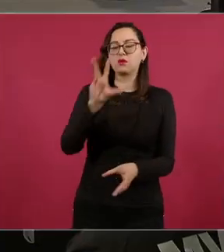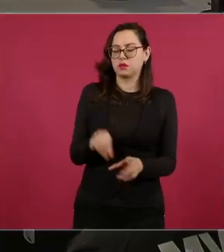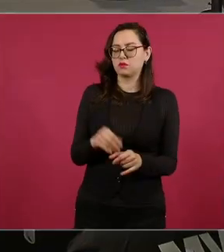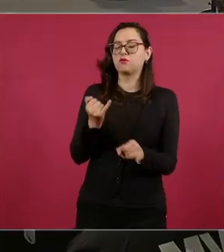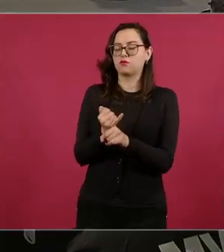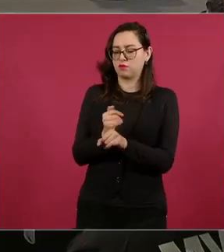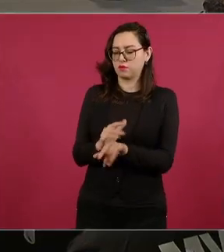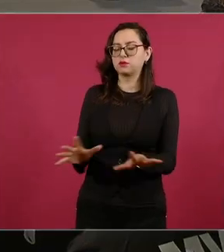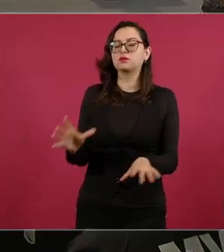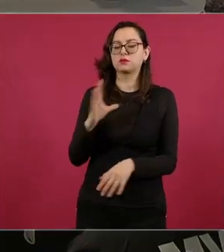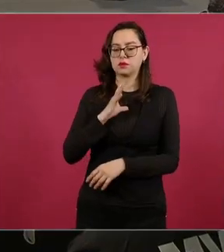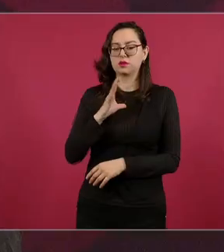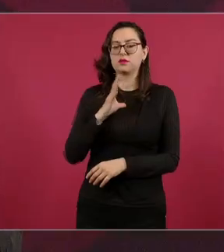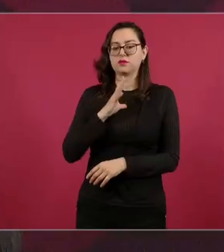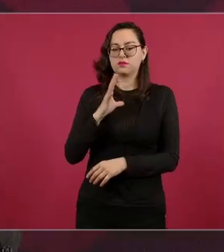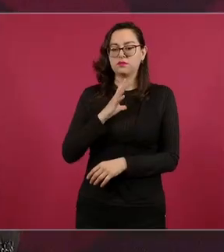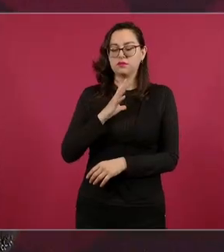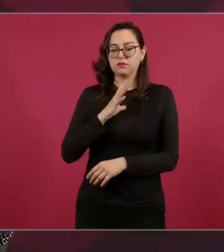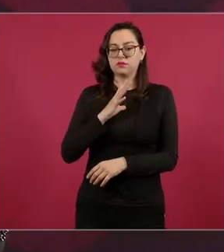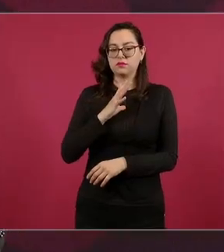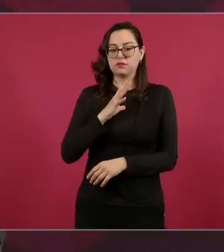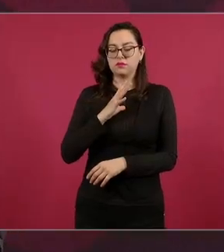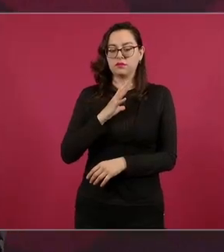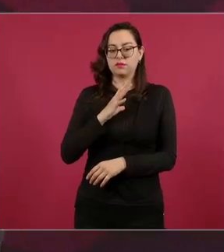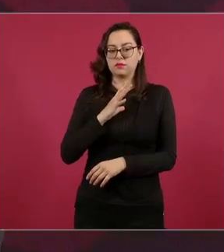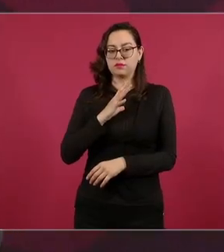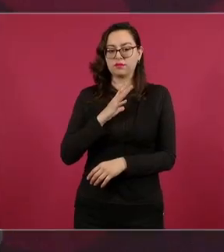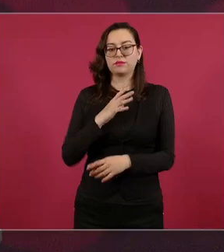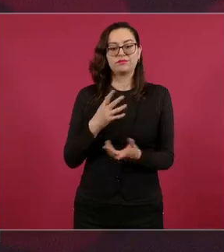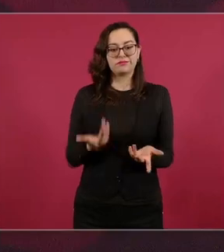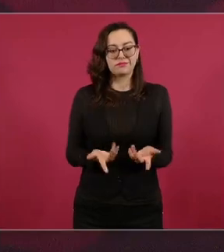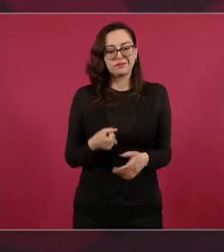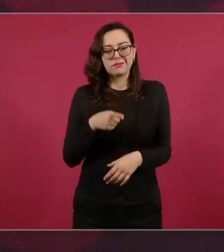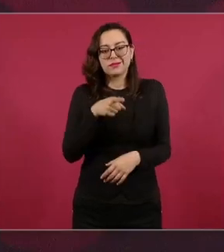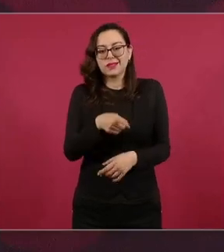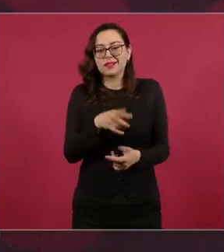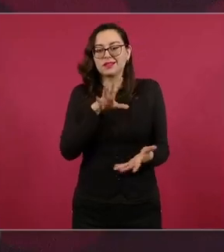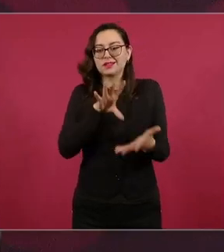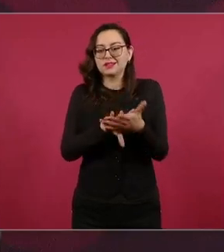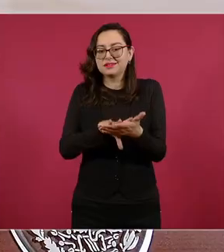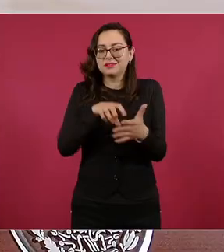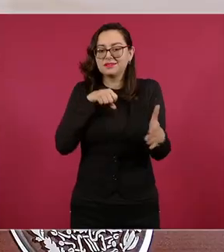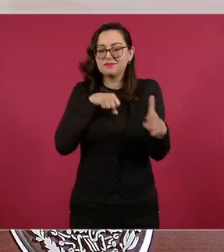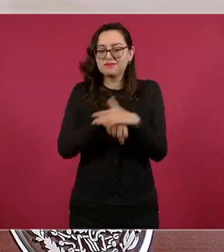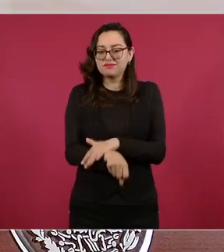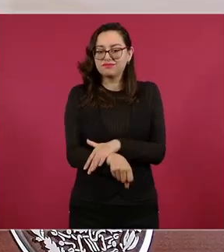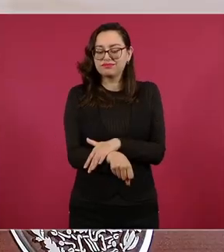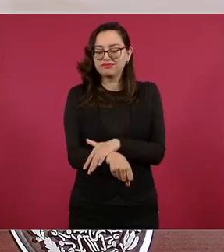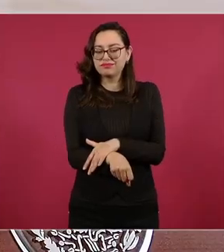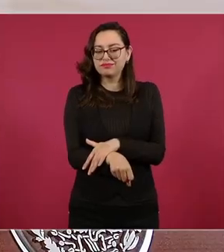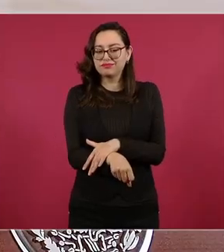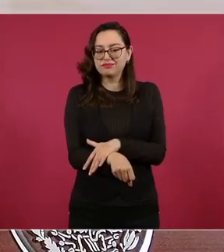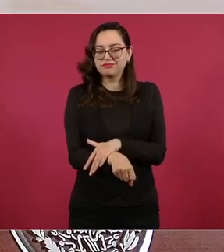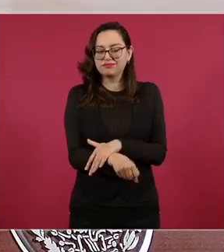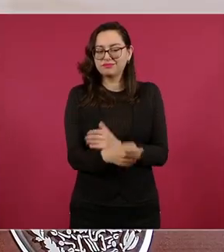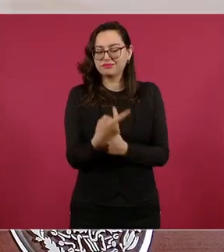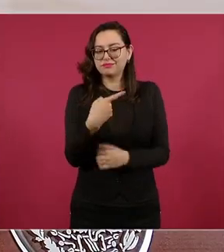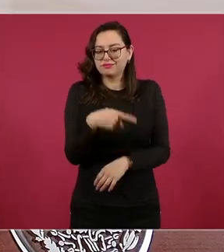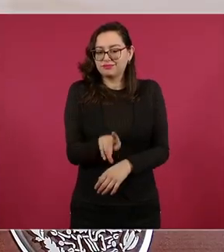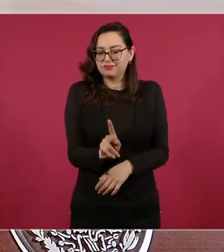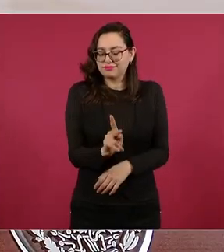Y estaba en un arresto administrativo, pero